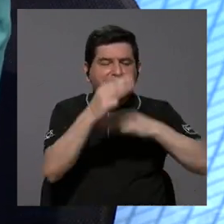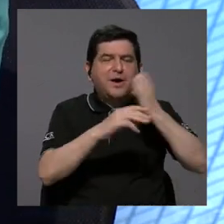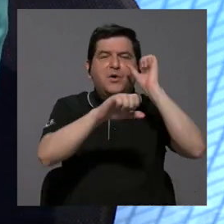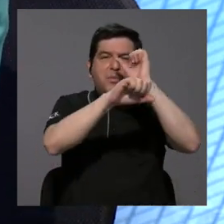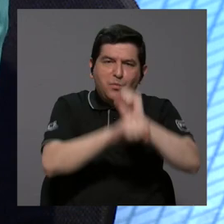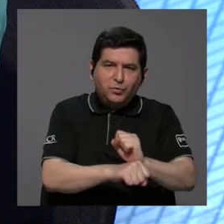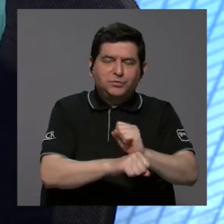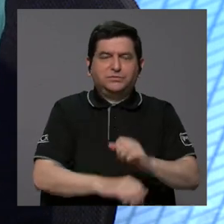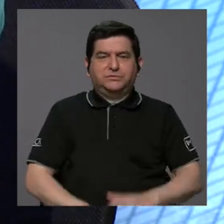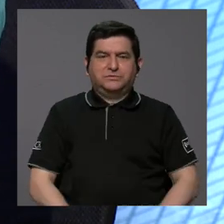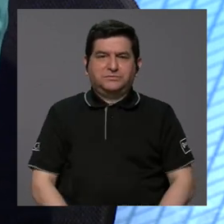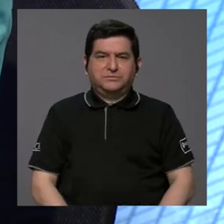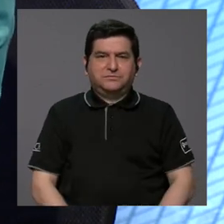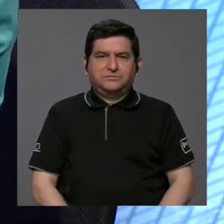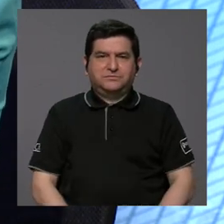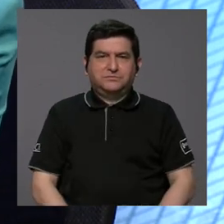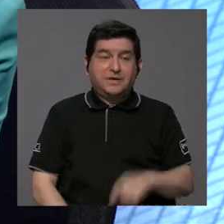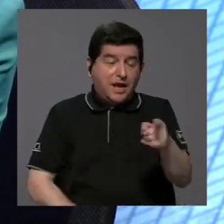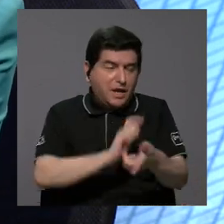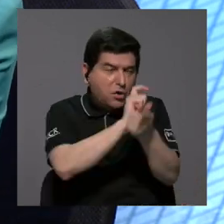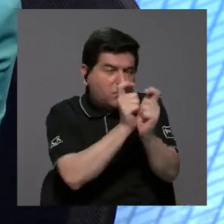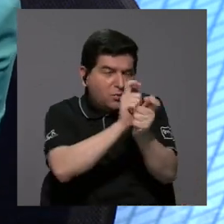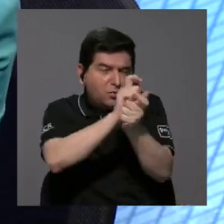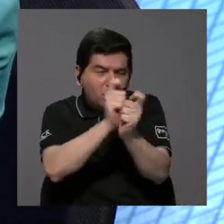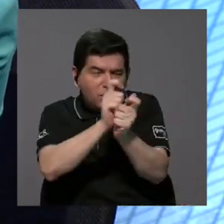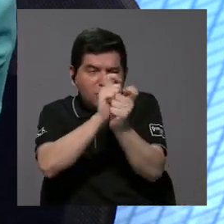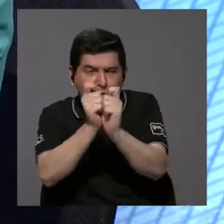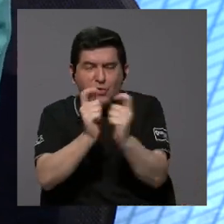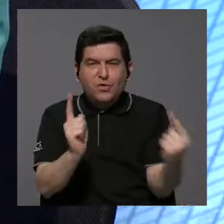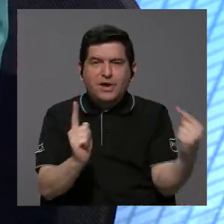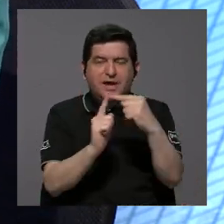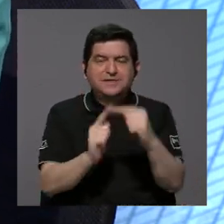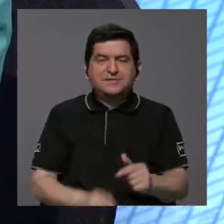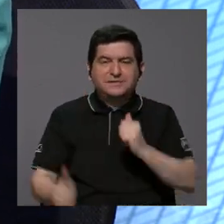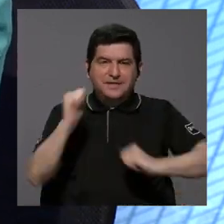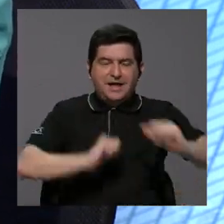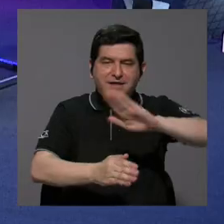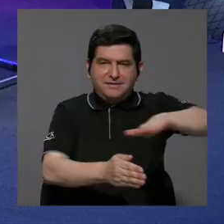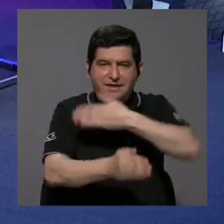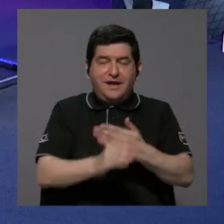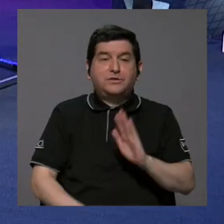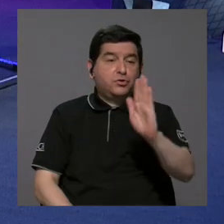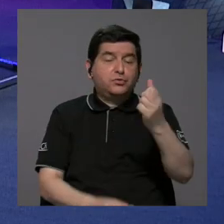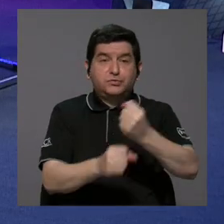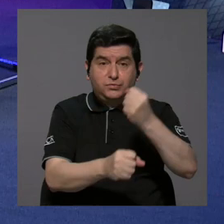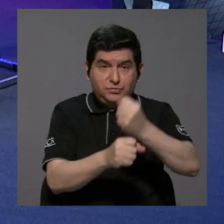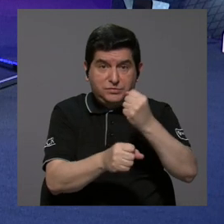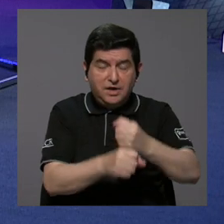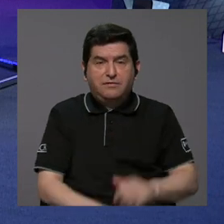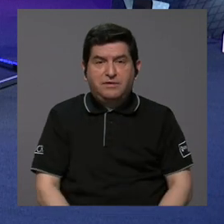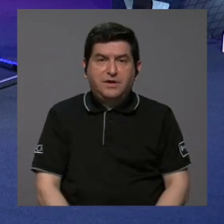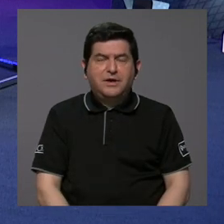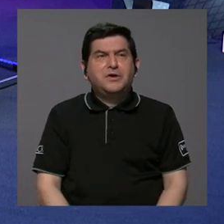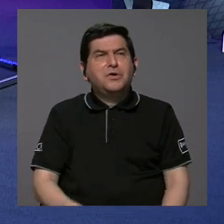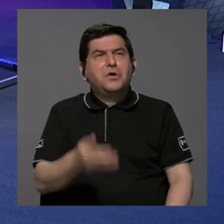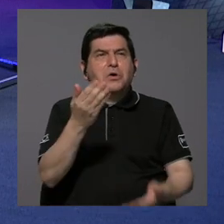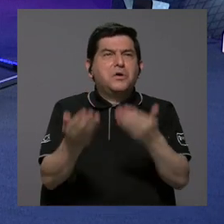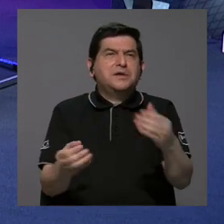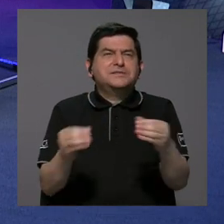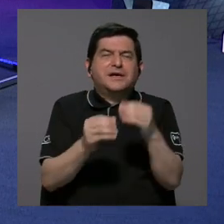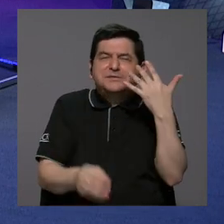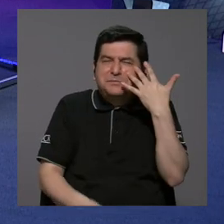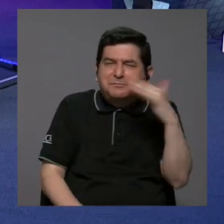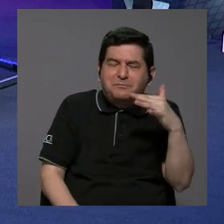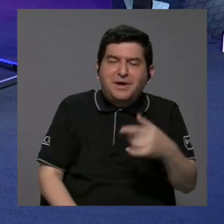y fue transformándose digamos hacia el teatro musical inclusive las obras de él son Tal vez un poquito más